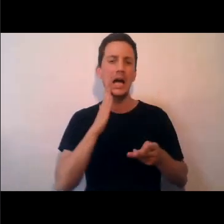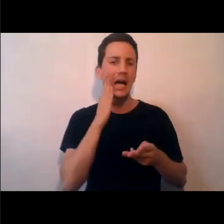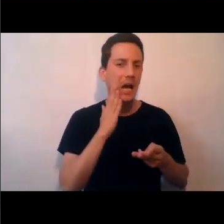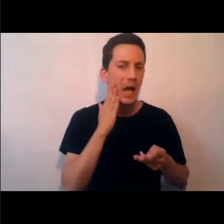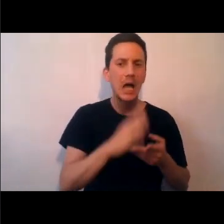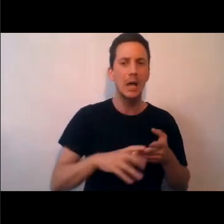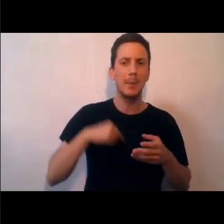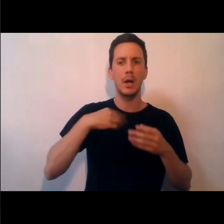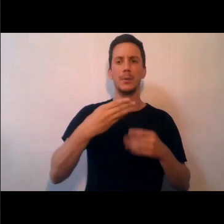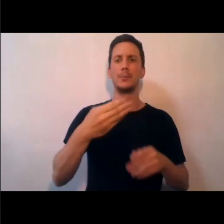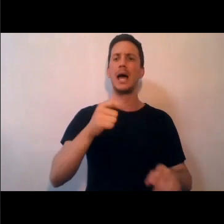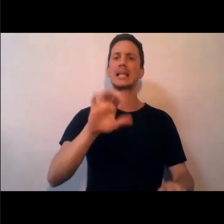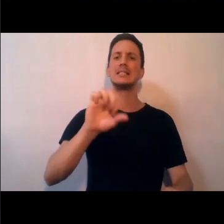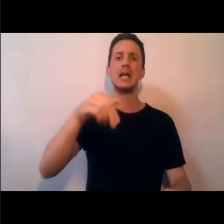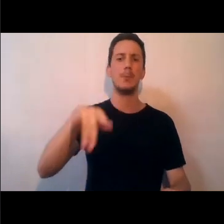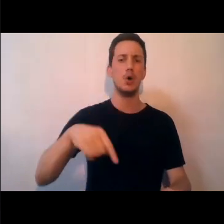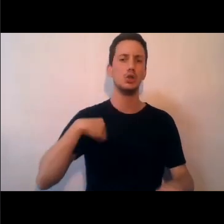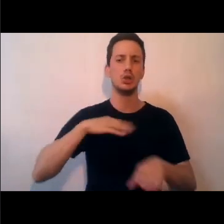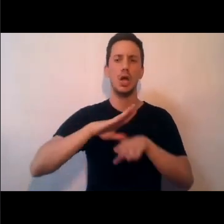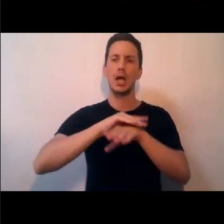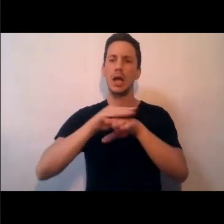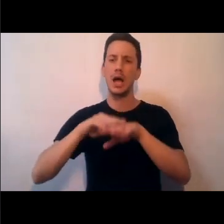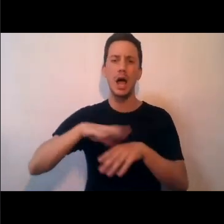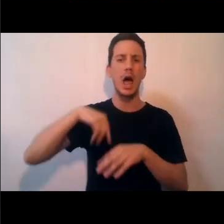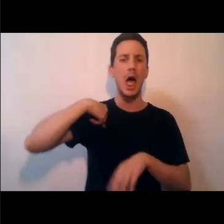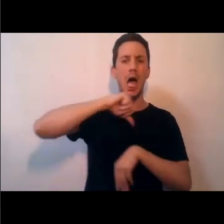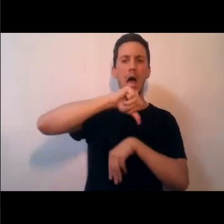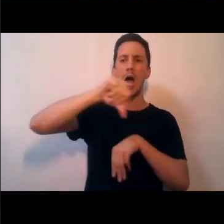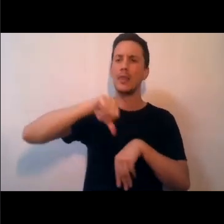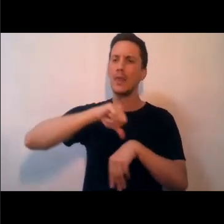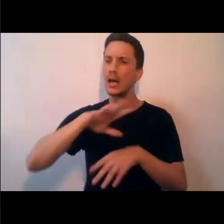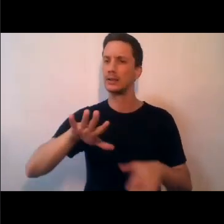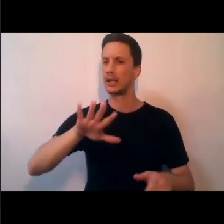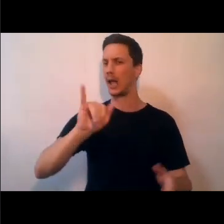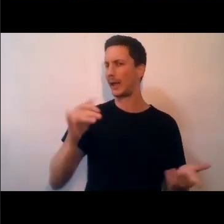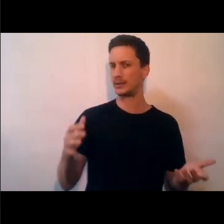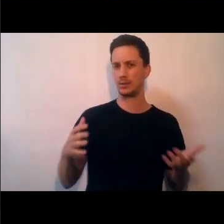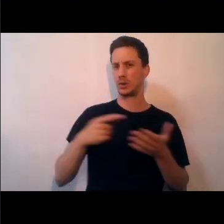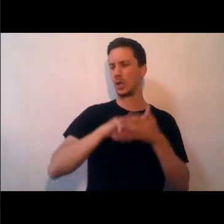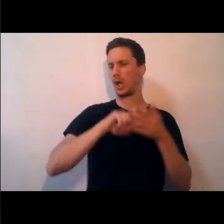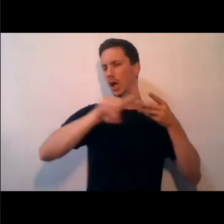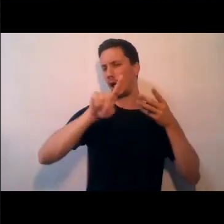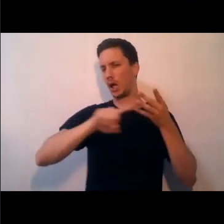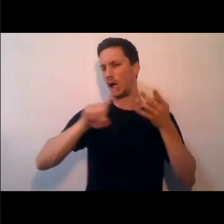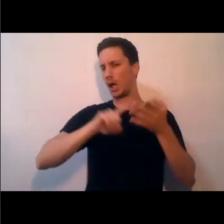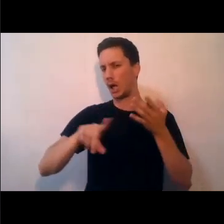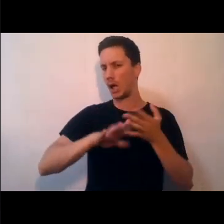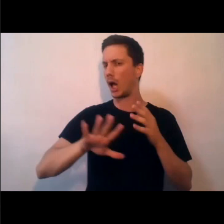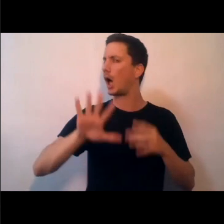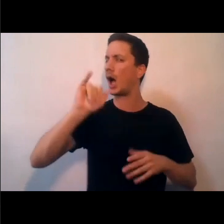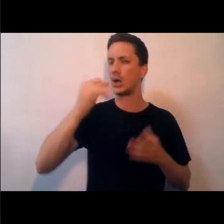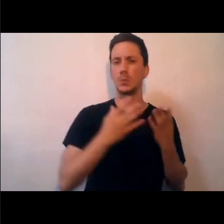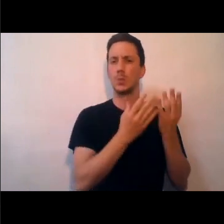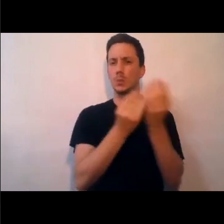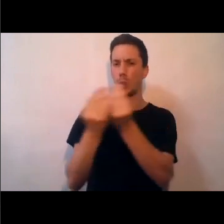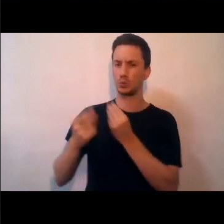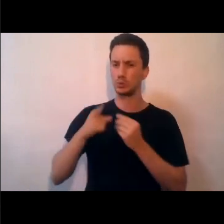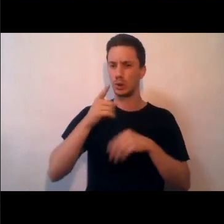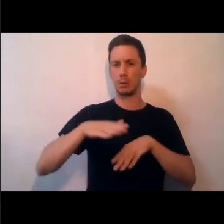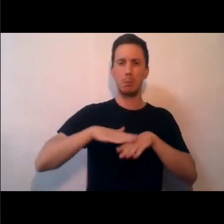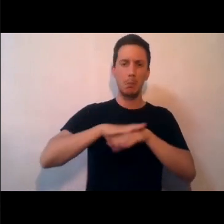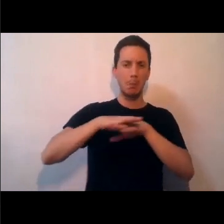tienes bálsamos, tienes geles, tienes aceite, tienes mucha cosmética disponible, son fáciles de